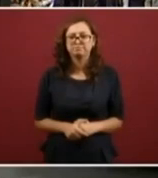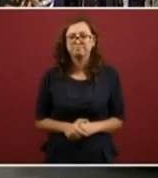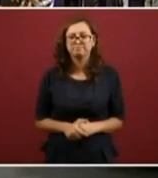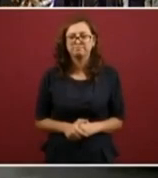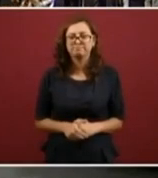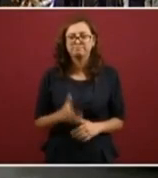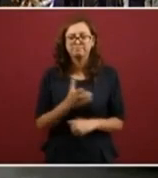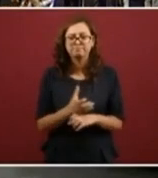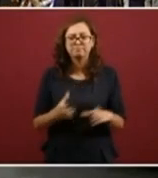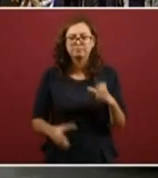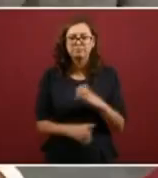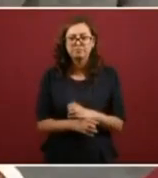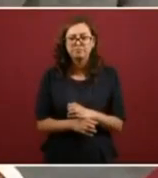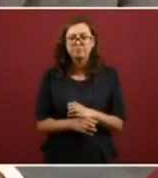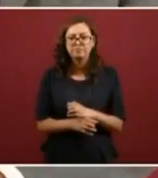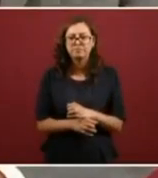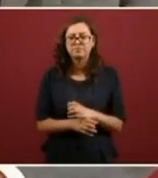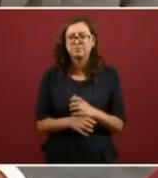haya una